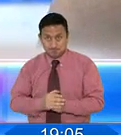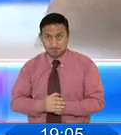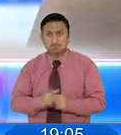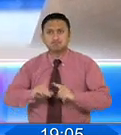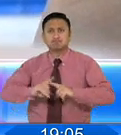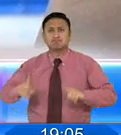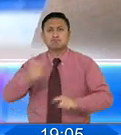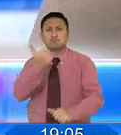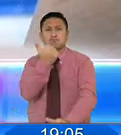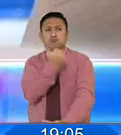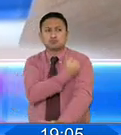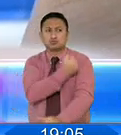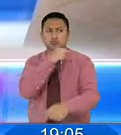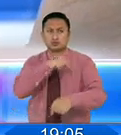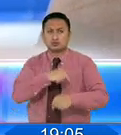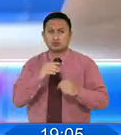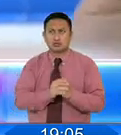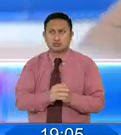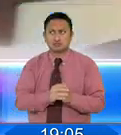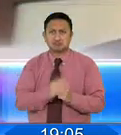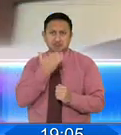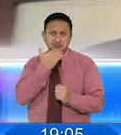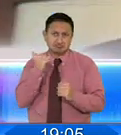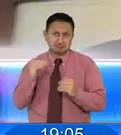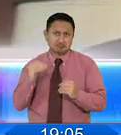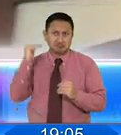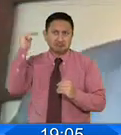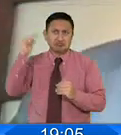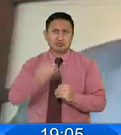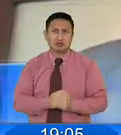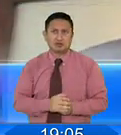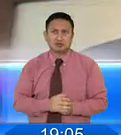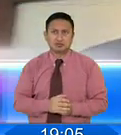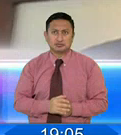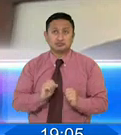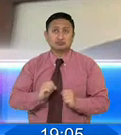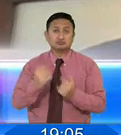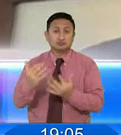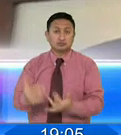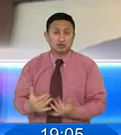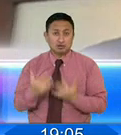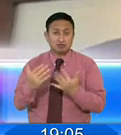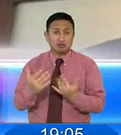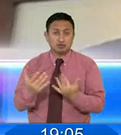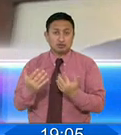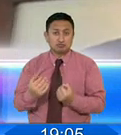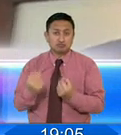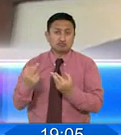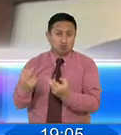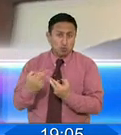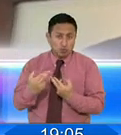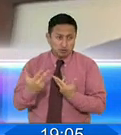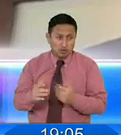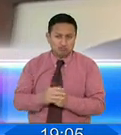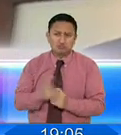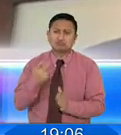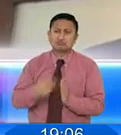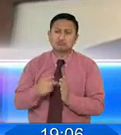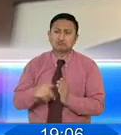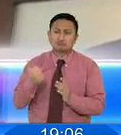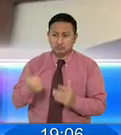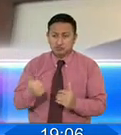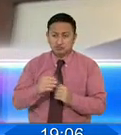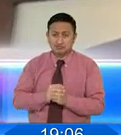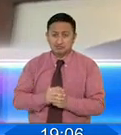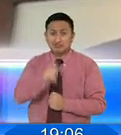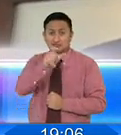podría estar por encima de lo esperado. Esperábamos respuestas inmunológicas o esperábamos más bien reacciones a la